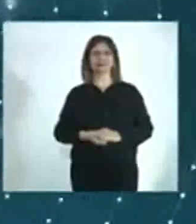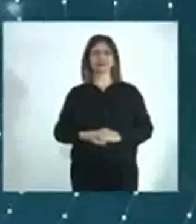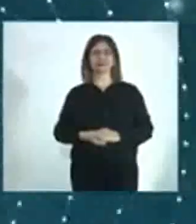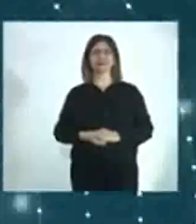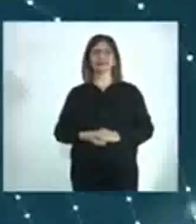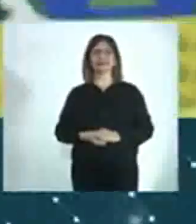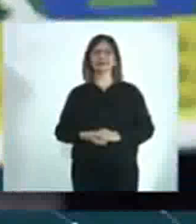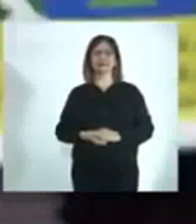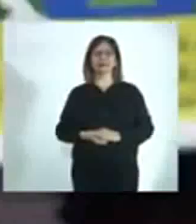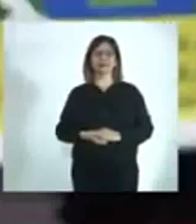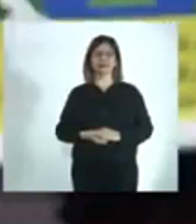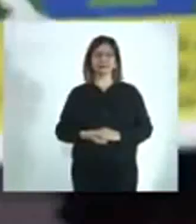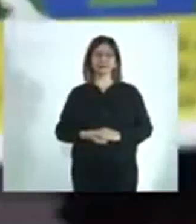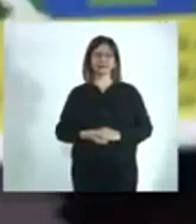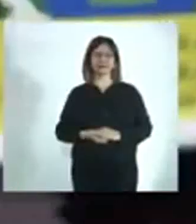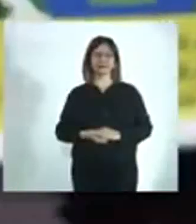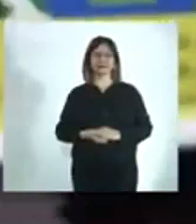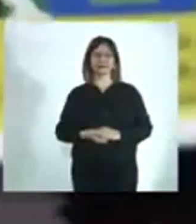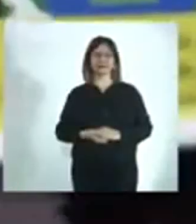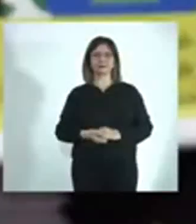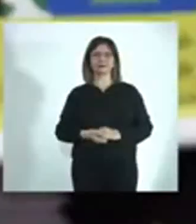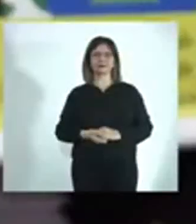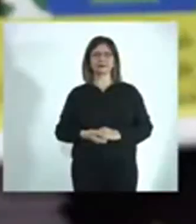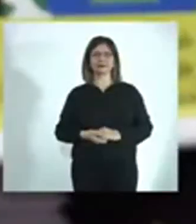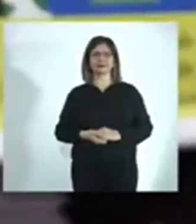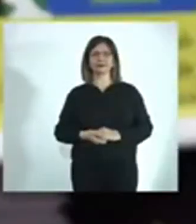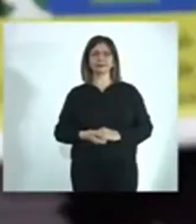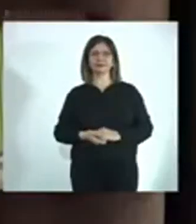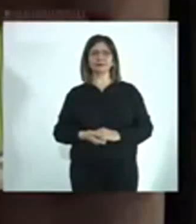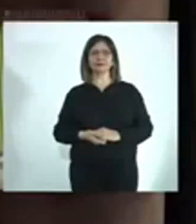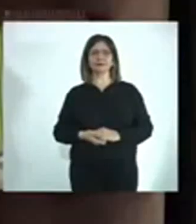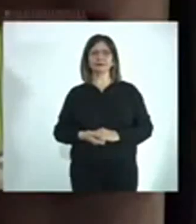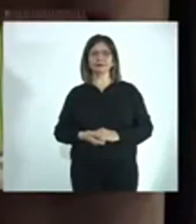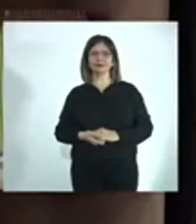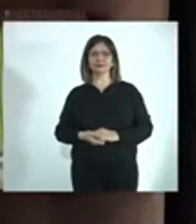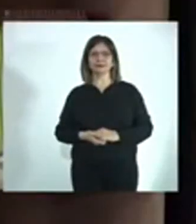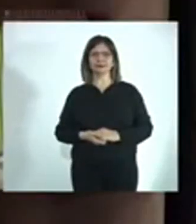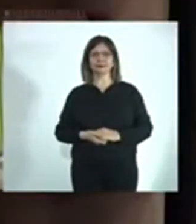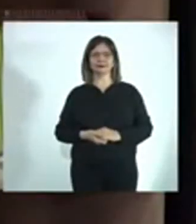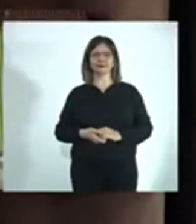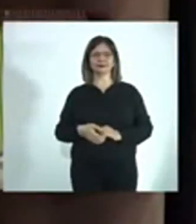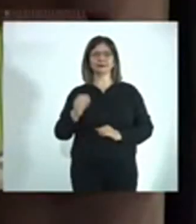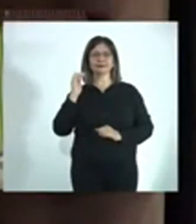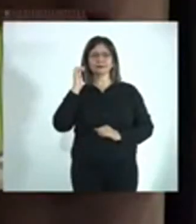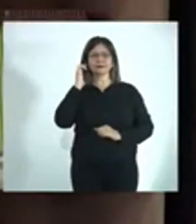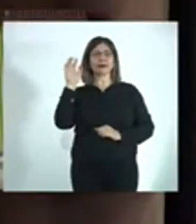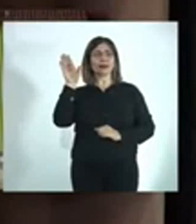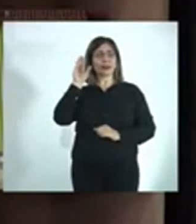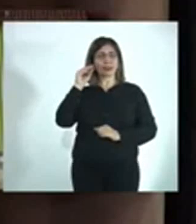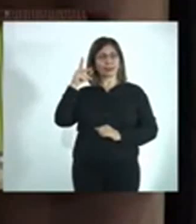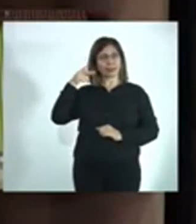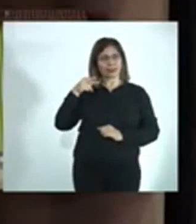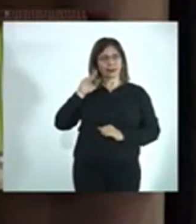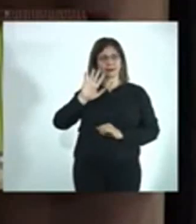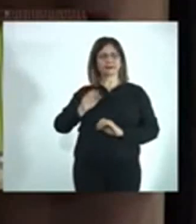Antes mis compañeros peleaban mucho, pero ahora que vimos estos temas pudimos reflexionar y tener una